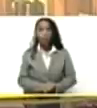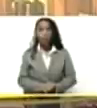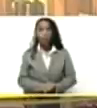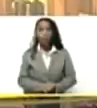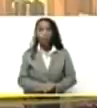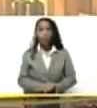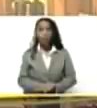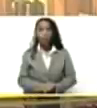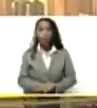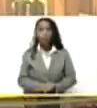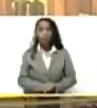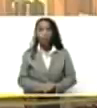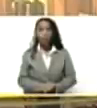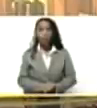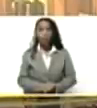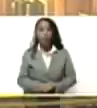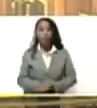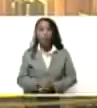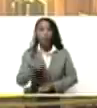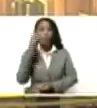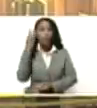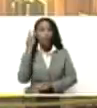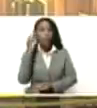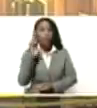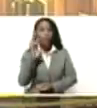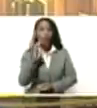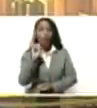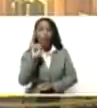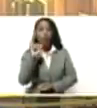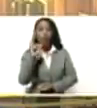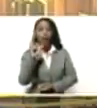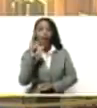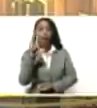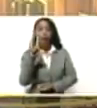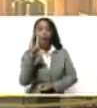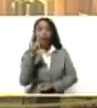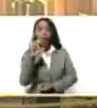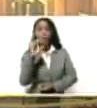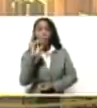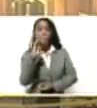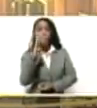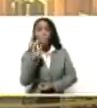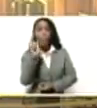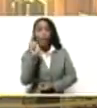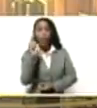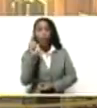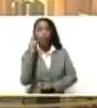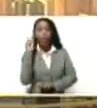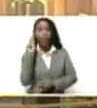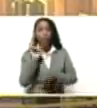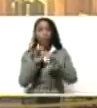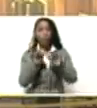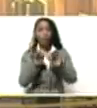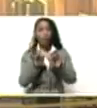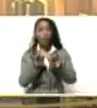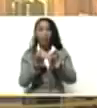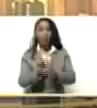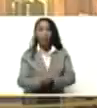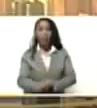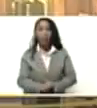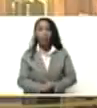que permitió consultar y hacer los procesos de consenso para la elección